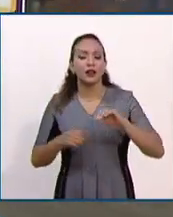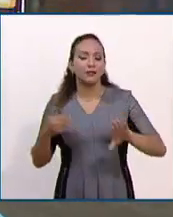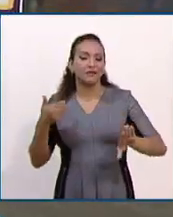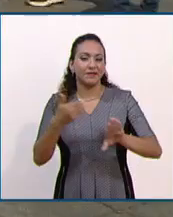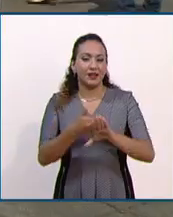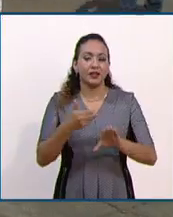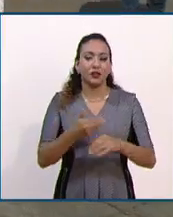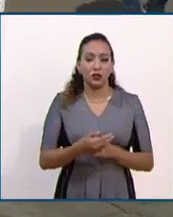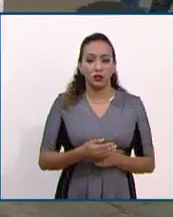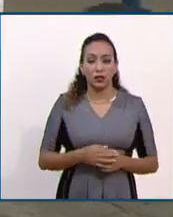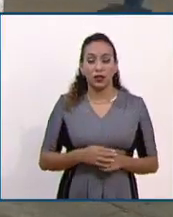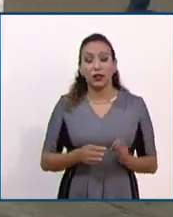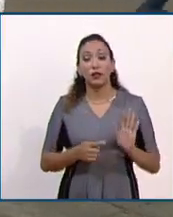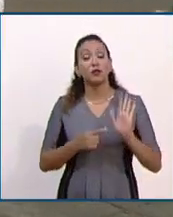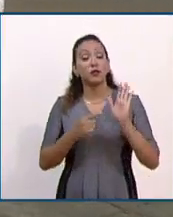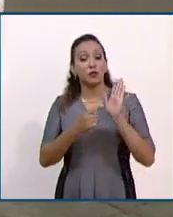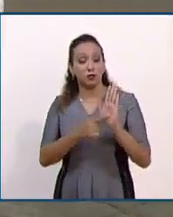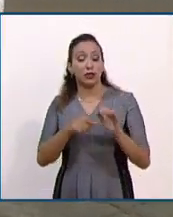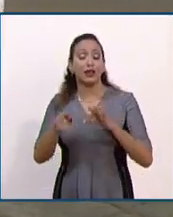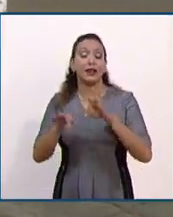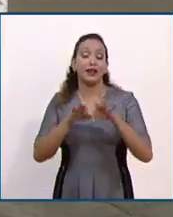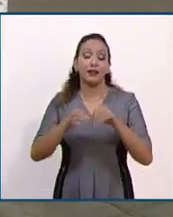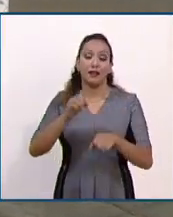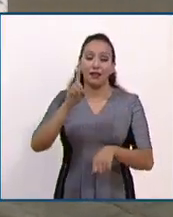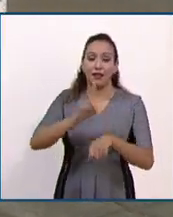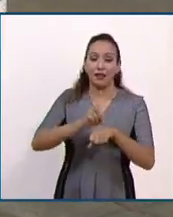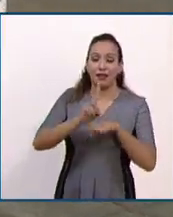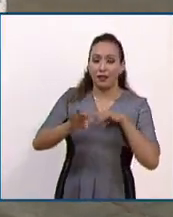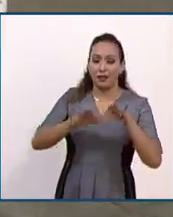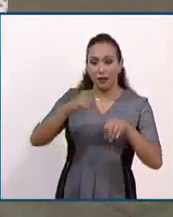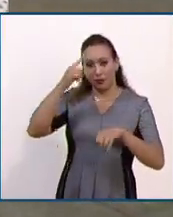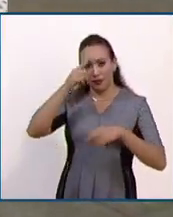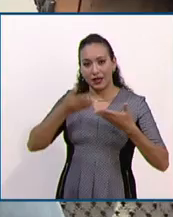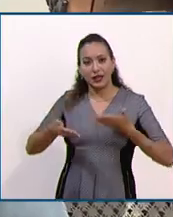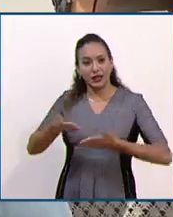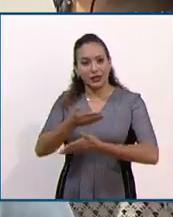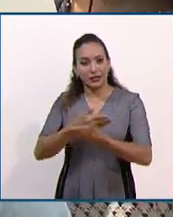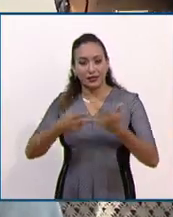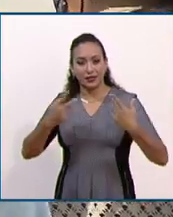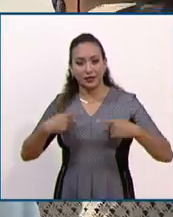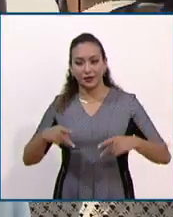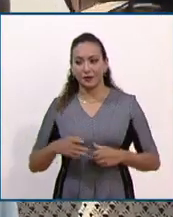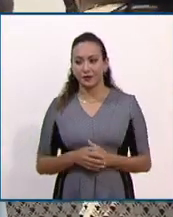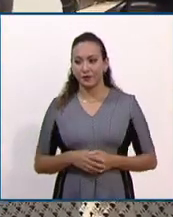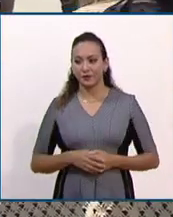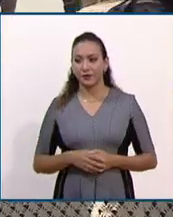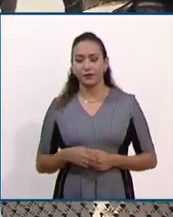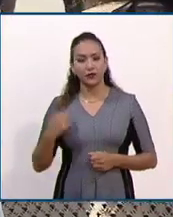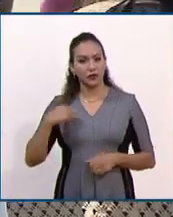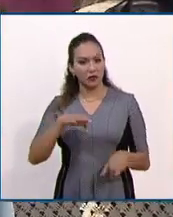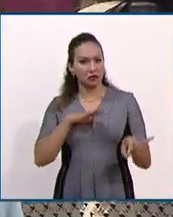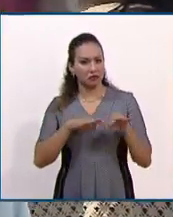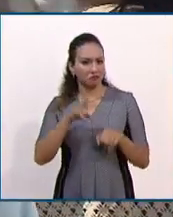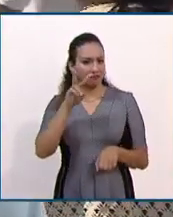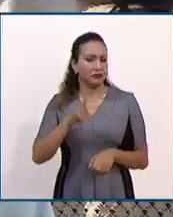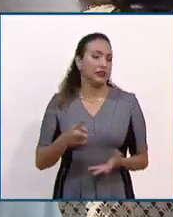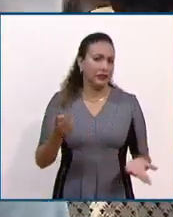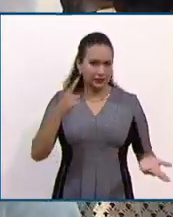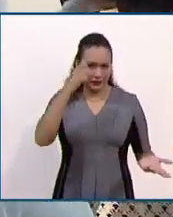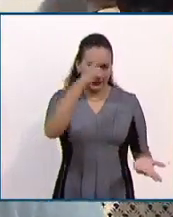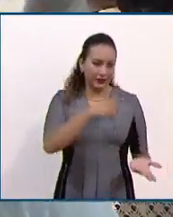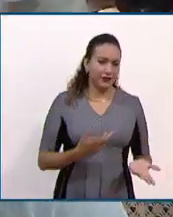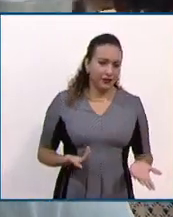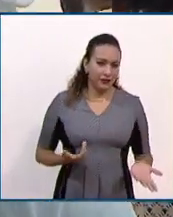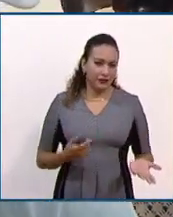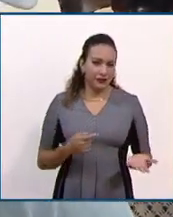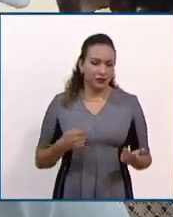y demostrar la labor que realizan todos los días para servir a la ciudadanía. Bueno, es un trabajo complicado, no es